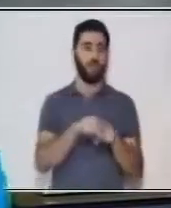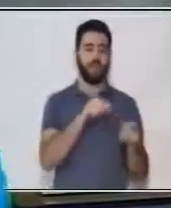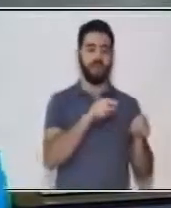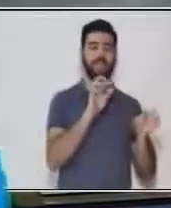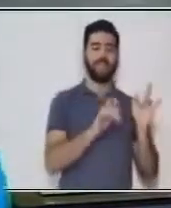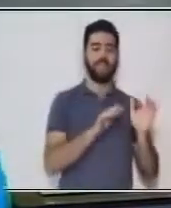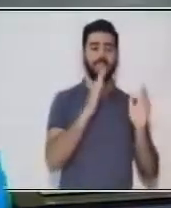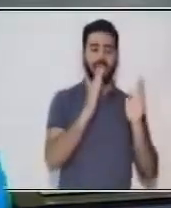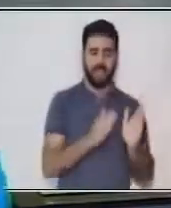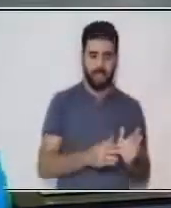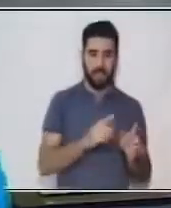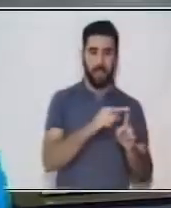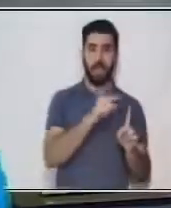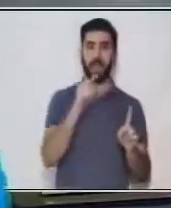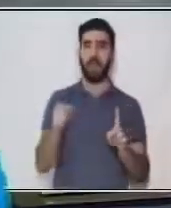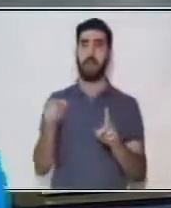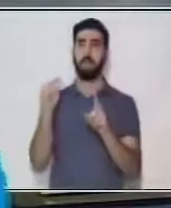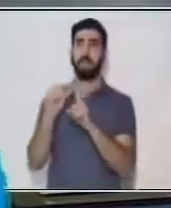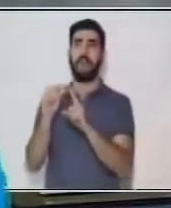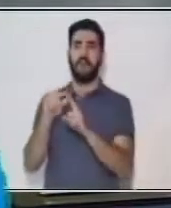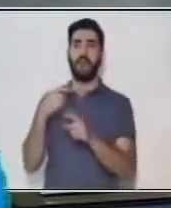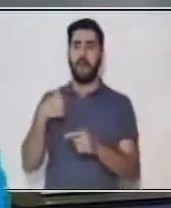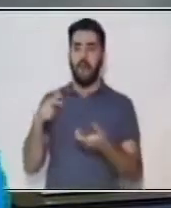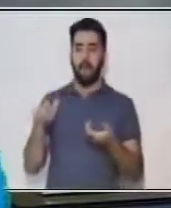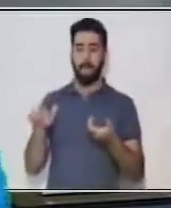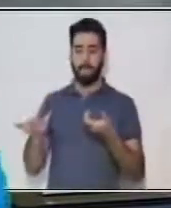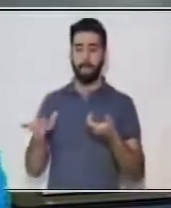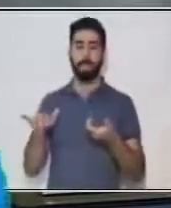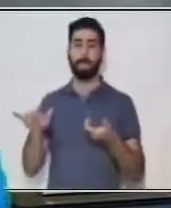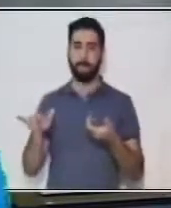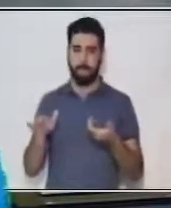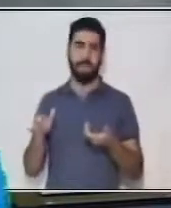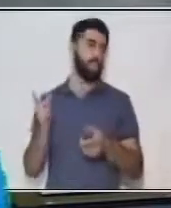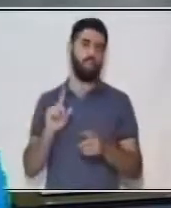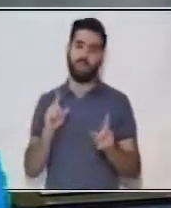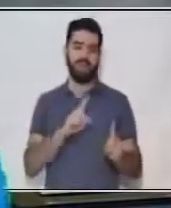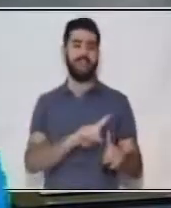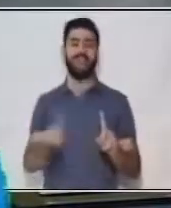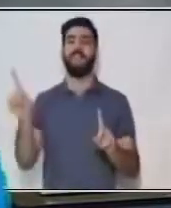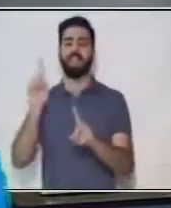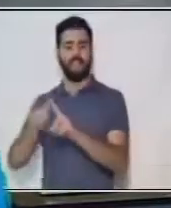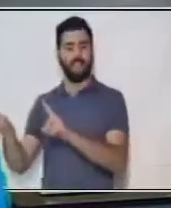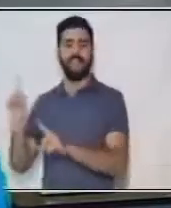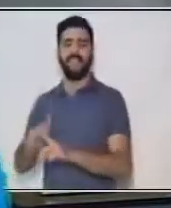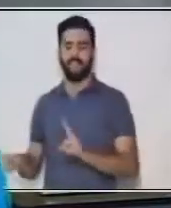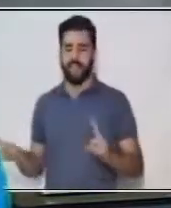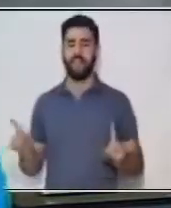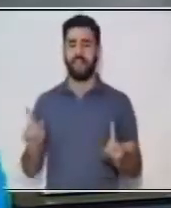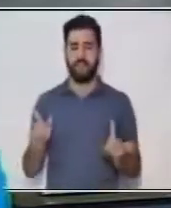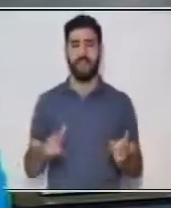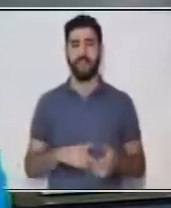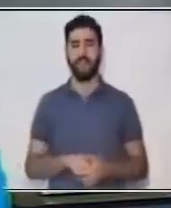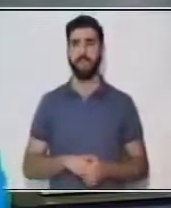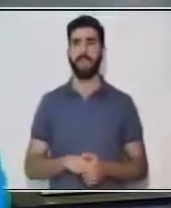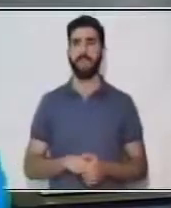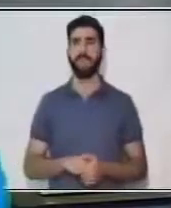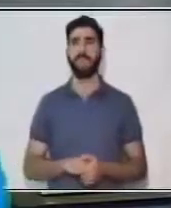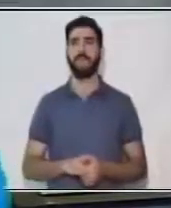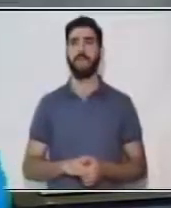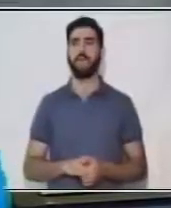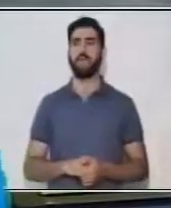términos que un perito contador, y así sucesivamente. Por eso los textos